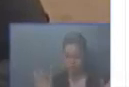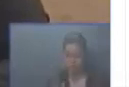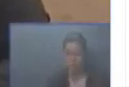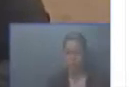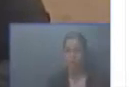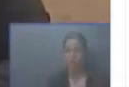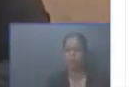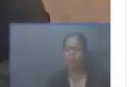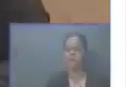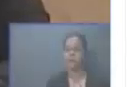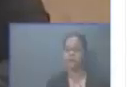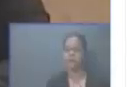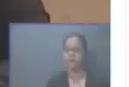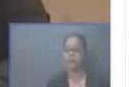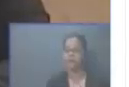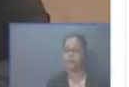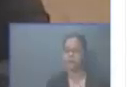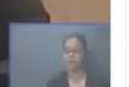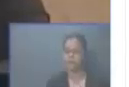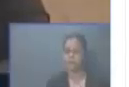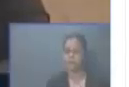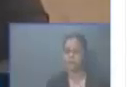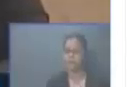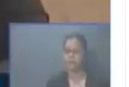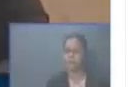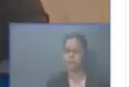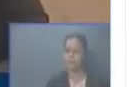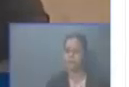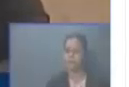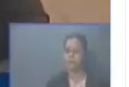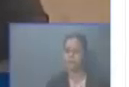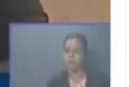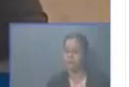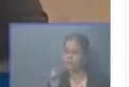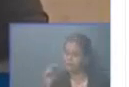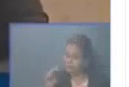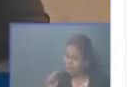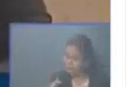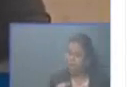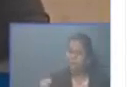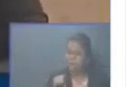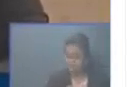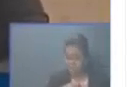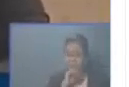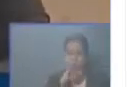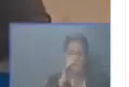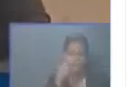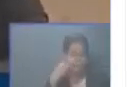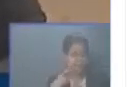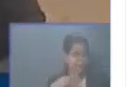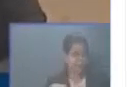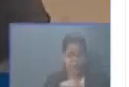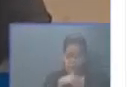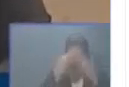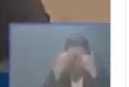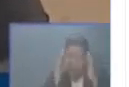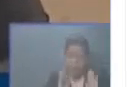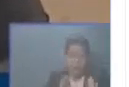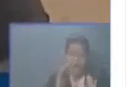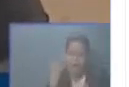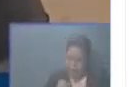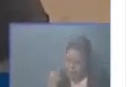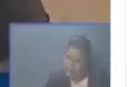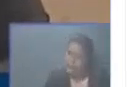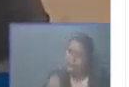Simple y sencillamente tenemos que recordar que él es ministro de Hacienda y se encuentra todas las semanas, los días jueves, presentando en este caso